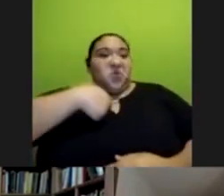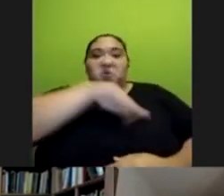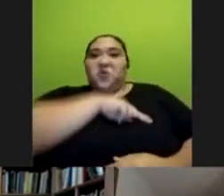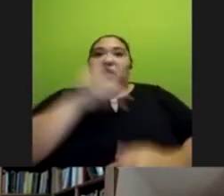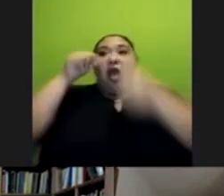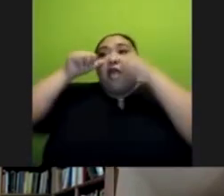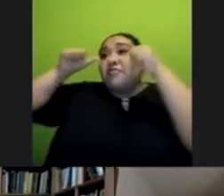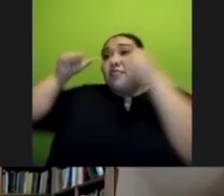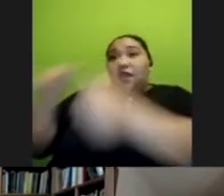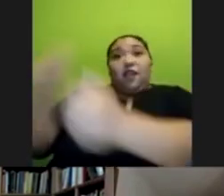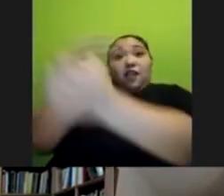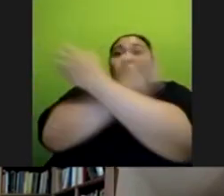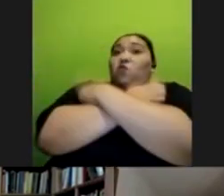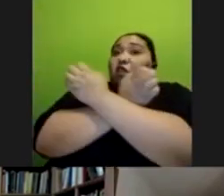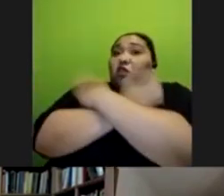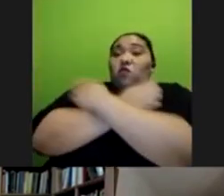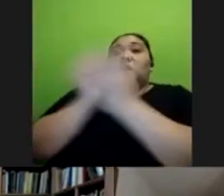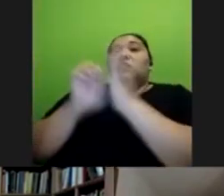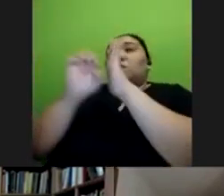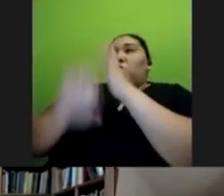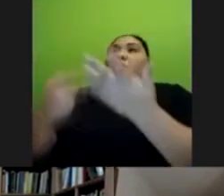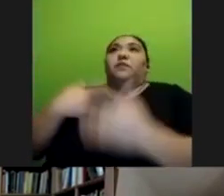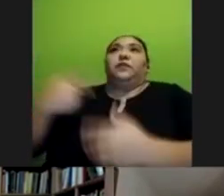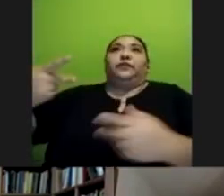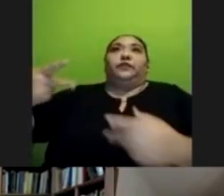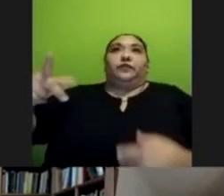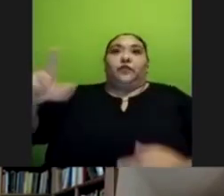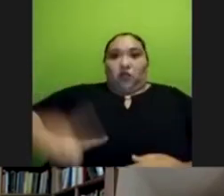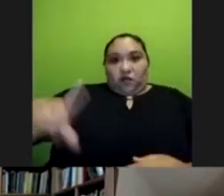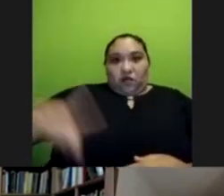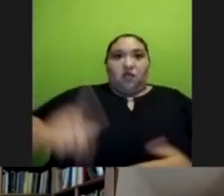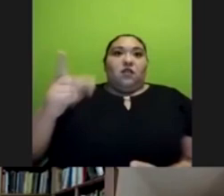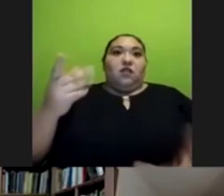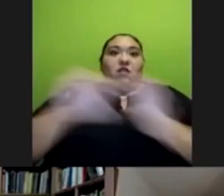serio, por ejemplo, la inclusión de contenidos